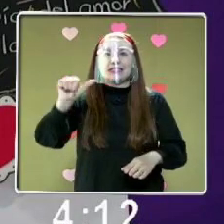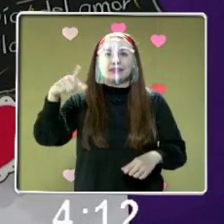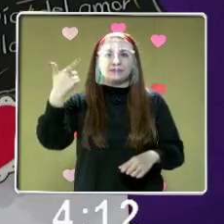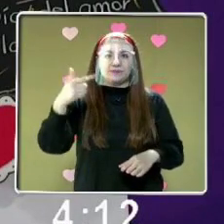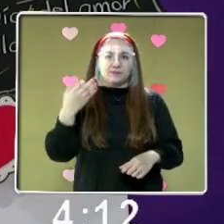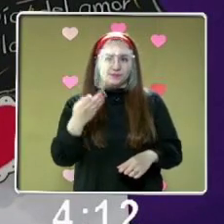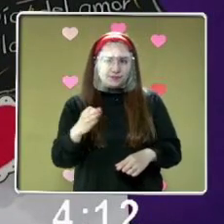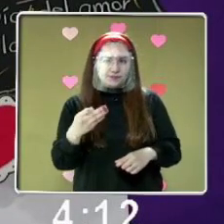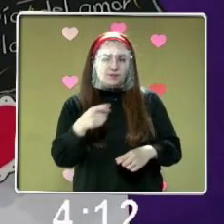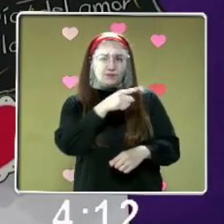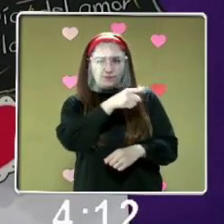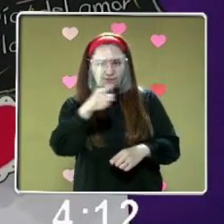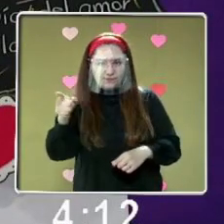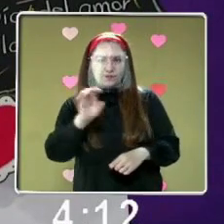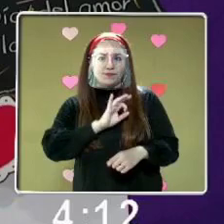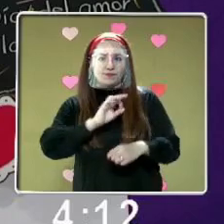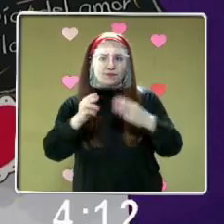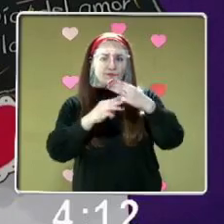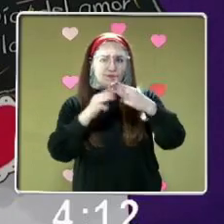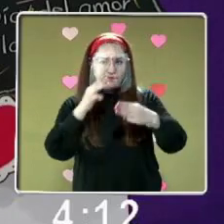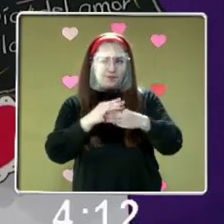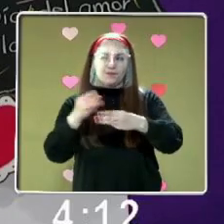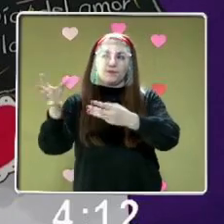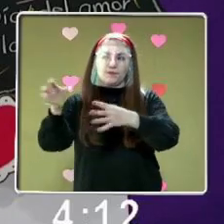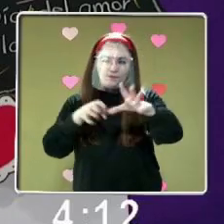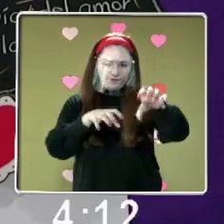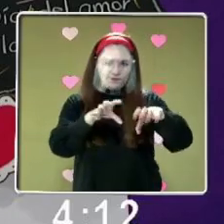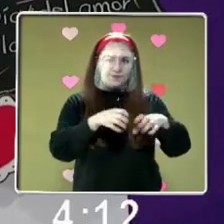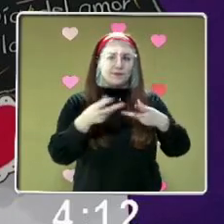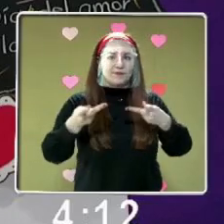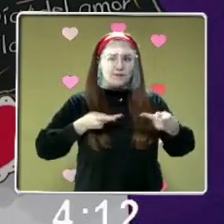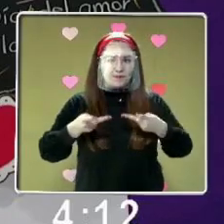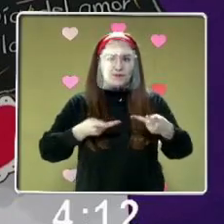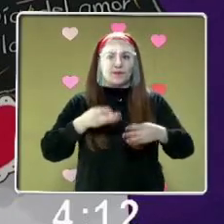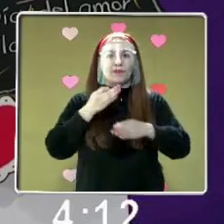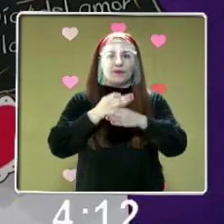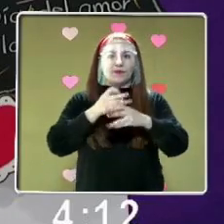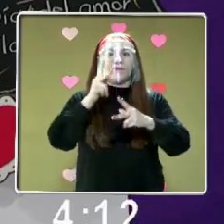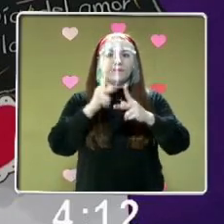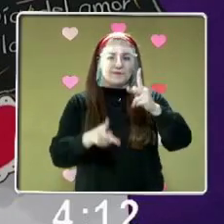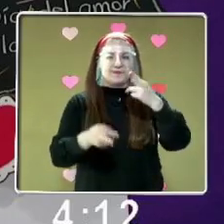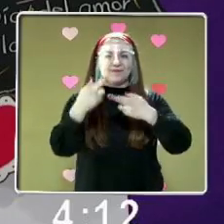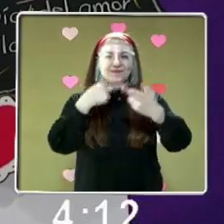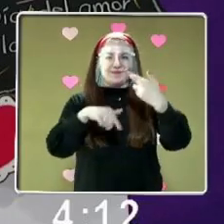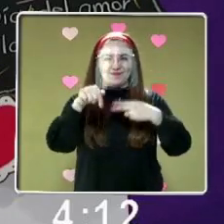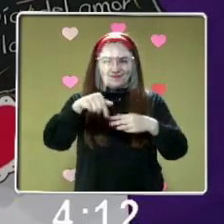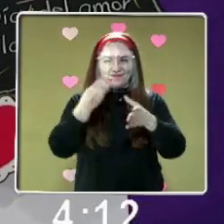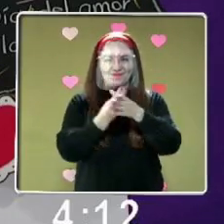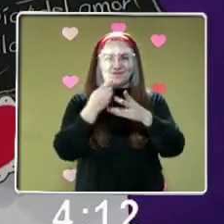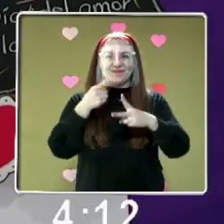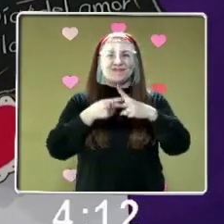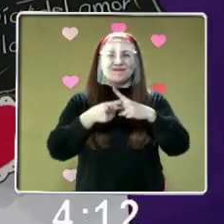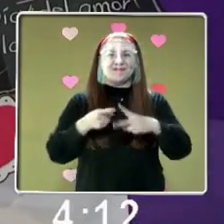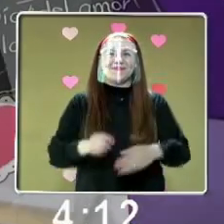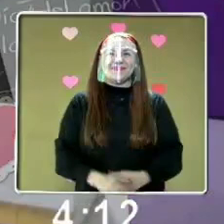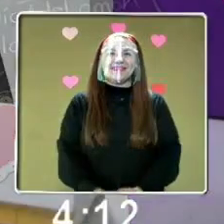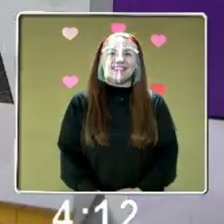preparando con material, es momento, maestra, de ir un corte y regresamos para seguir trabajando con la clase de matemáticas.